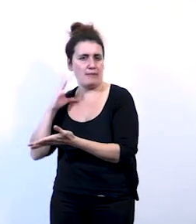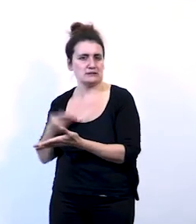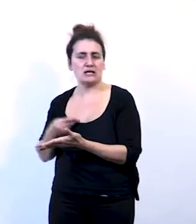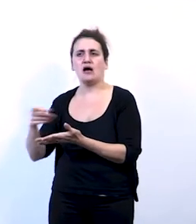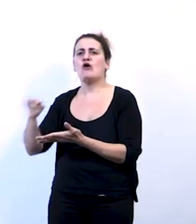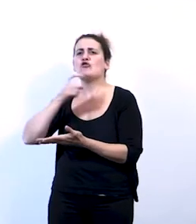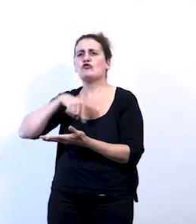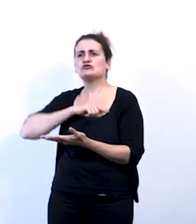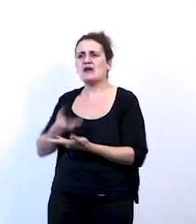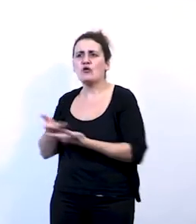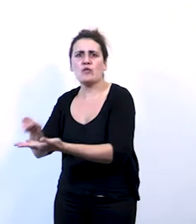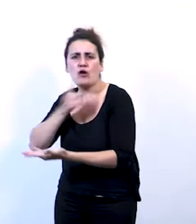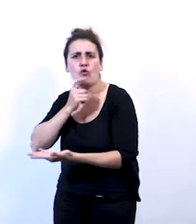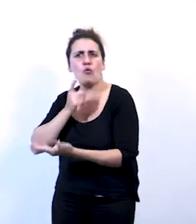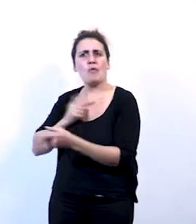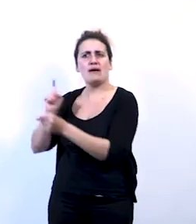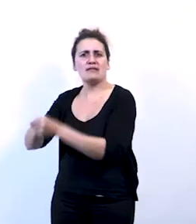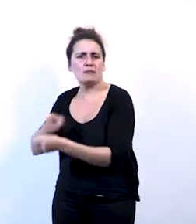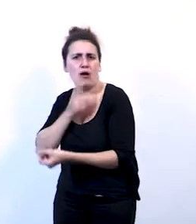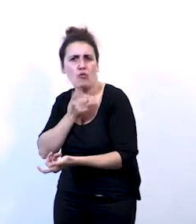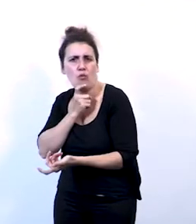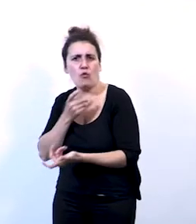ayudar? ¿Cómo podemos participar?